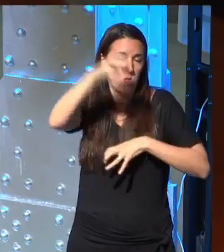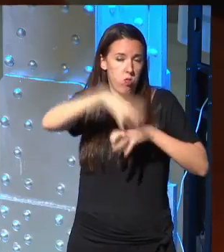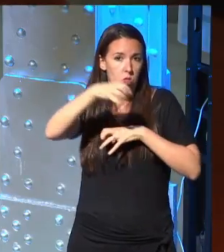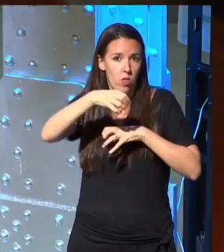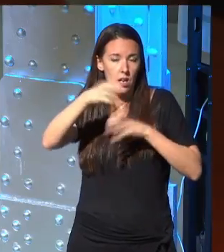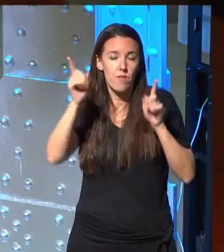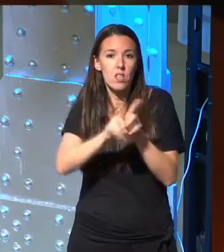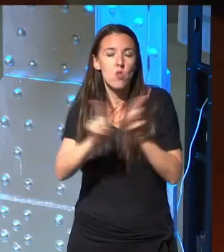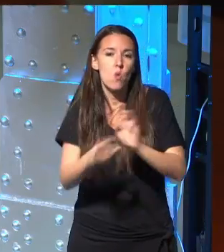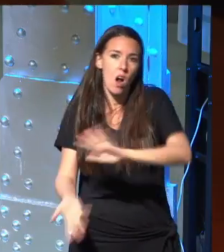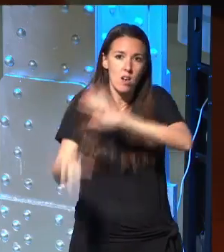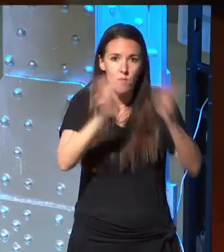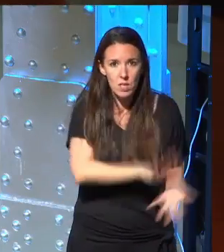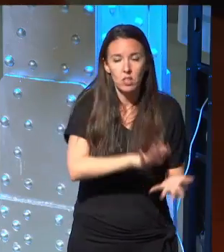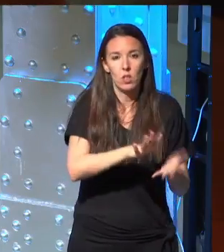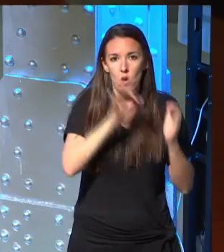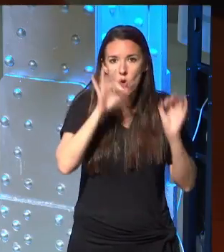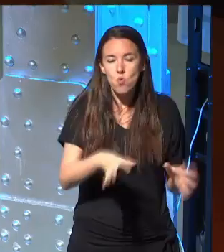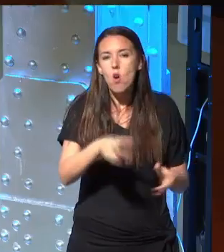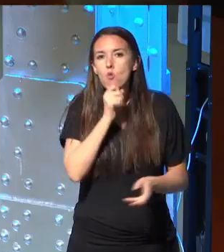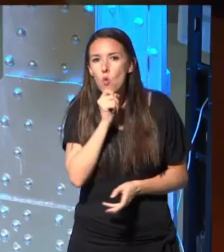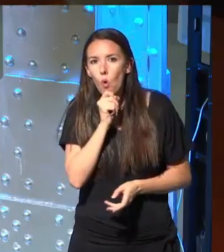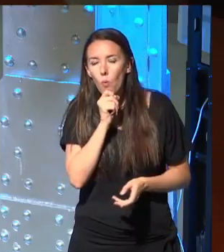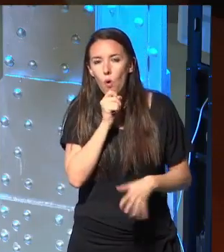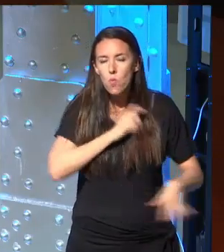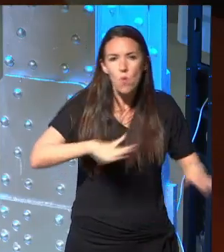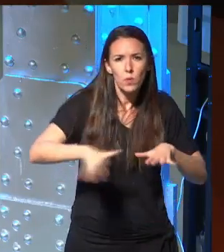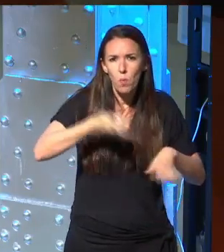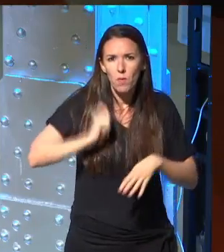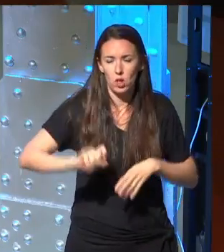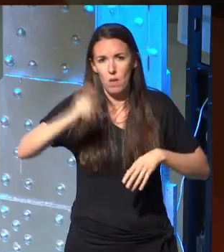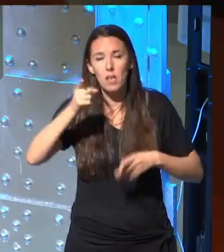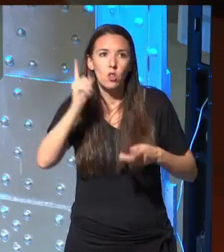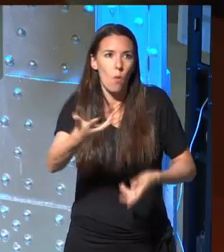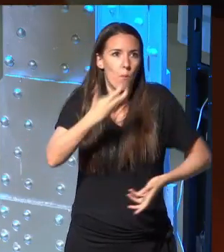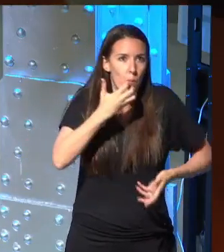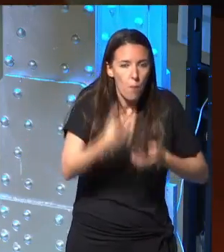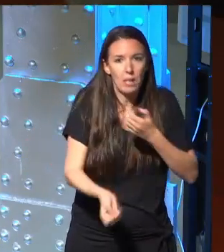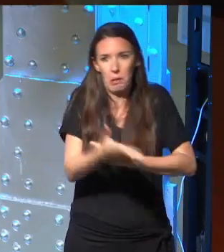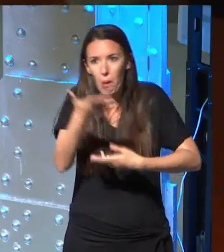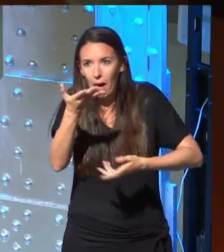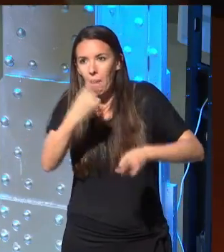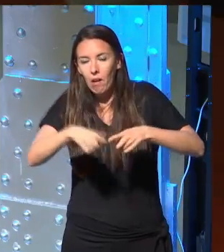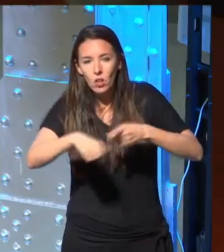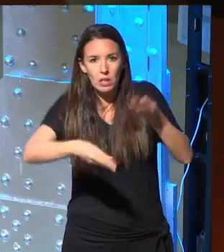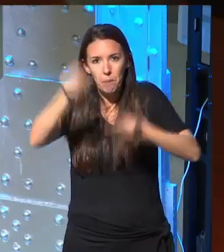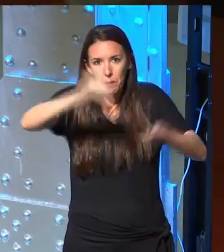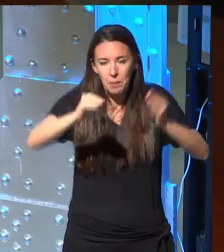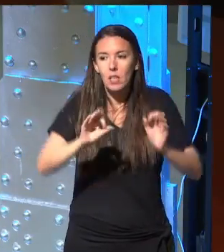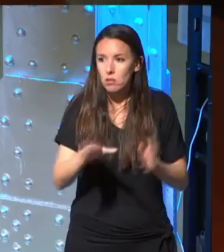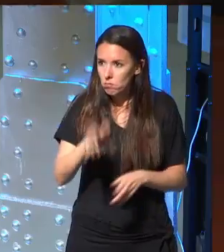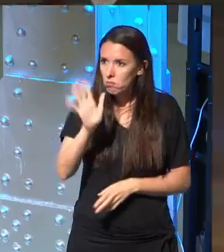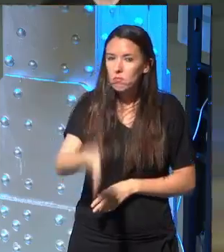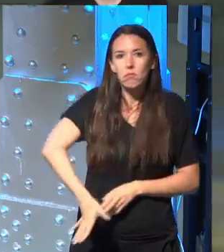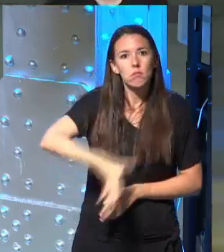si estuviera transcribiendo la propia historia. Entonces, sí. Me comentaréis un poco el movimiento más profesional, más allá de los memes que, sí, bueno, sí que... No, eso es